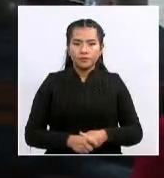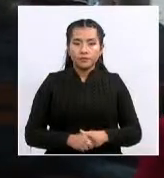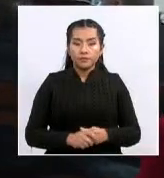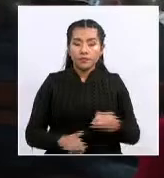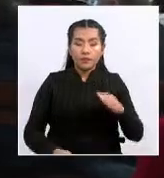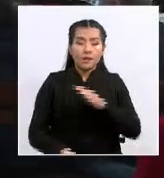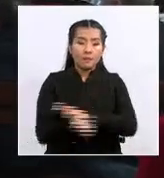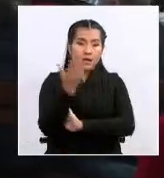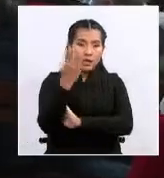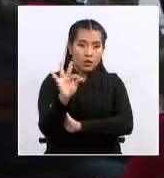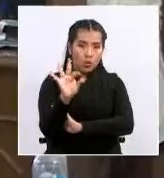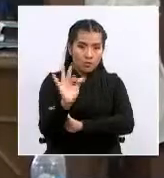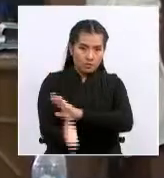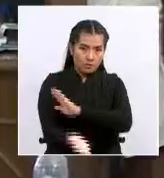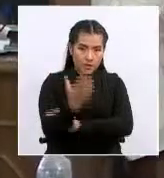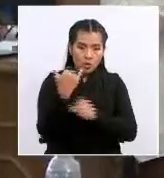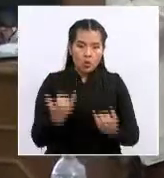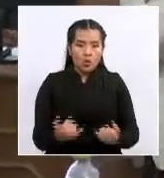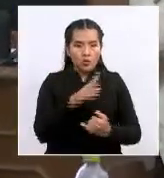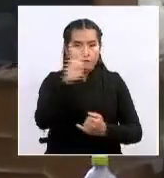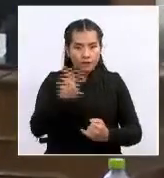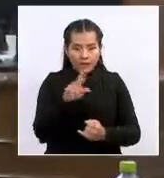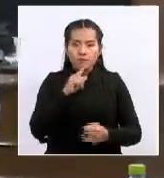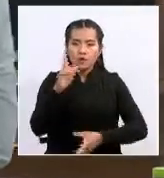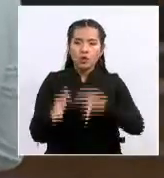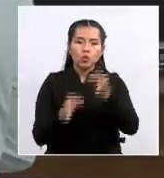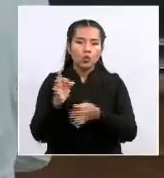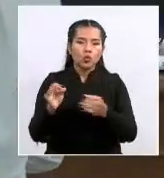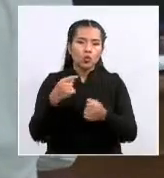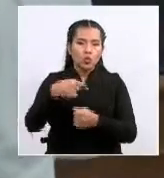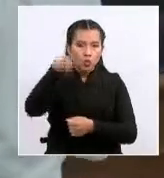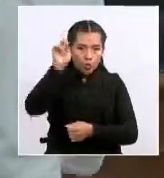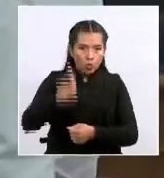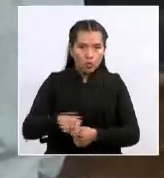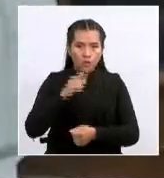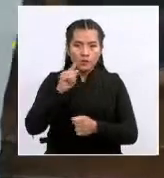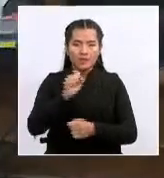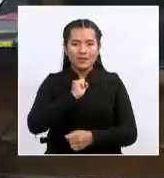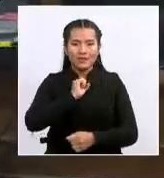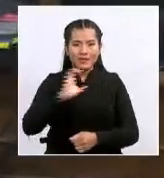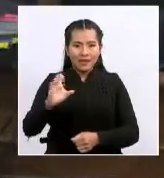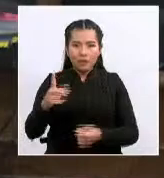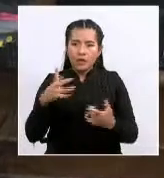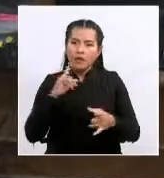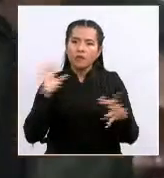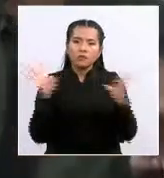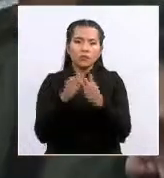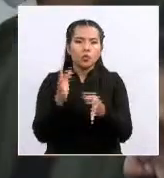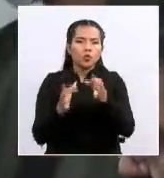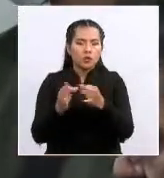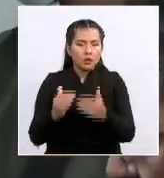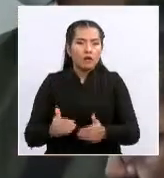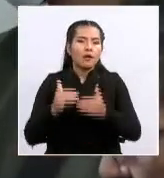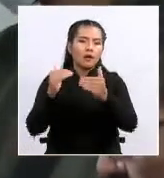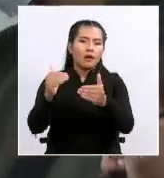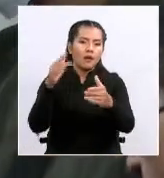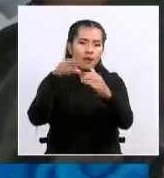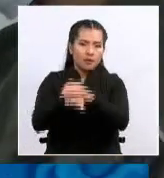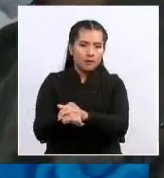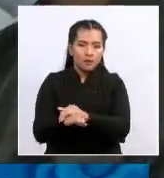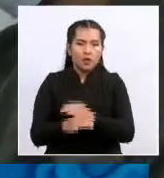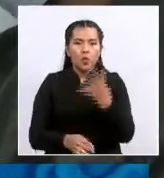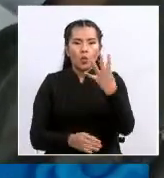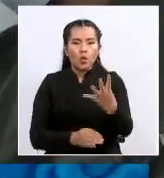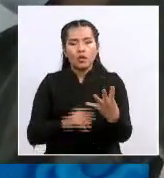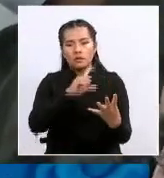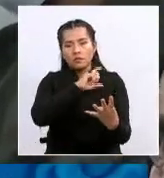Desde las 9 de la mañana de este viernes, en el juzgado número 1 de instrucción penal de Sacaba, se lleva adelante la audiencia de medidas cautelares de